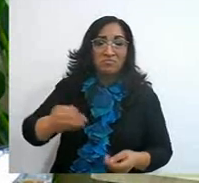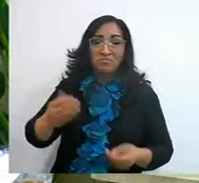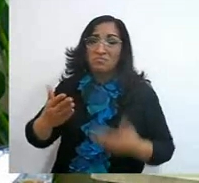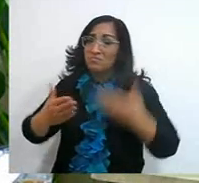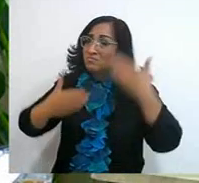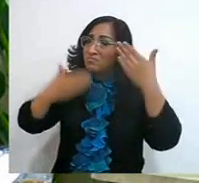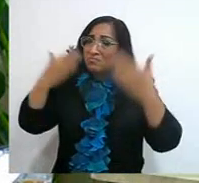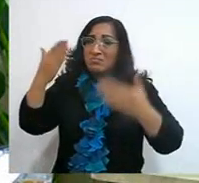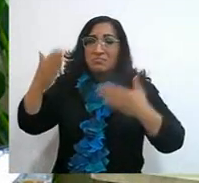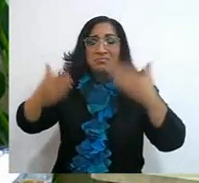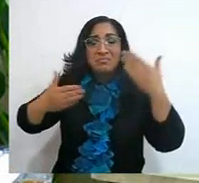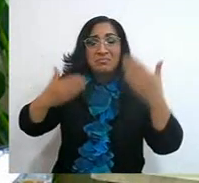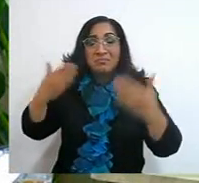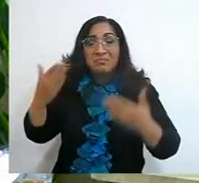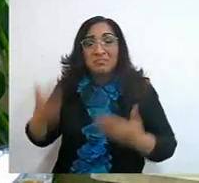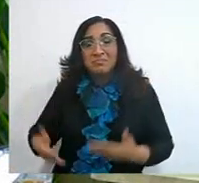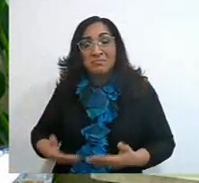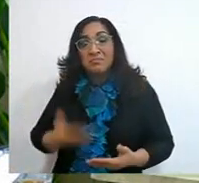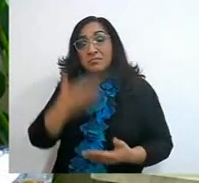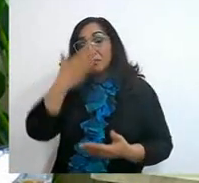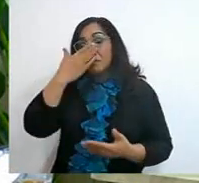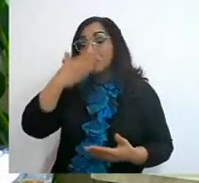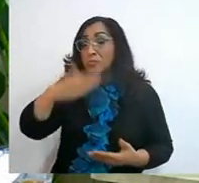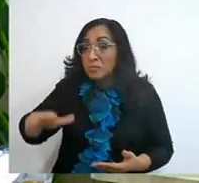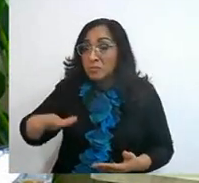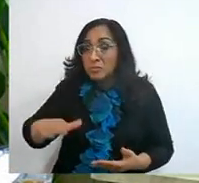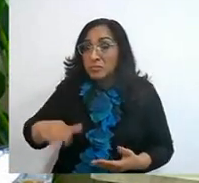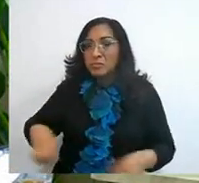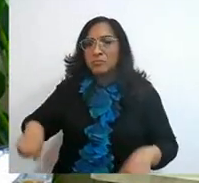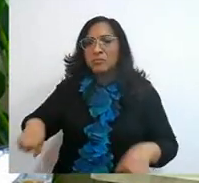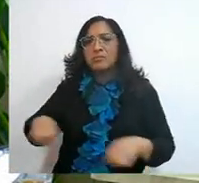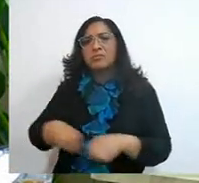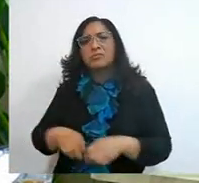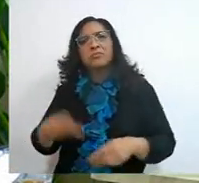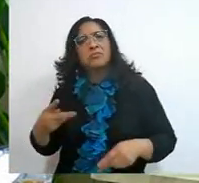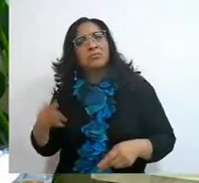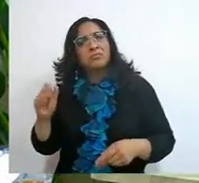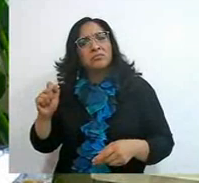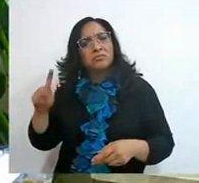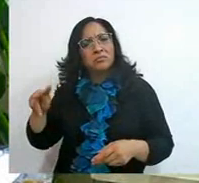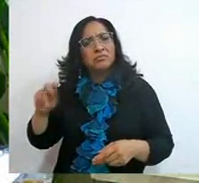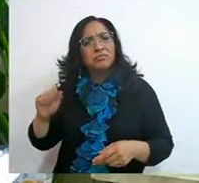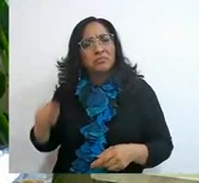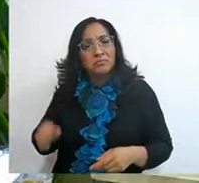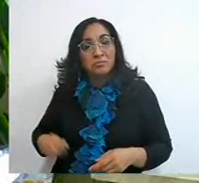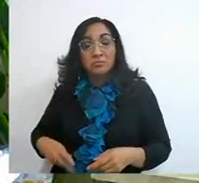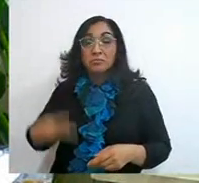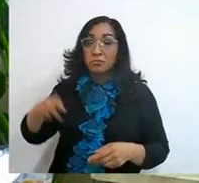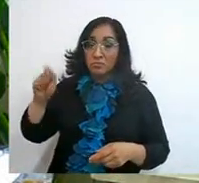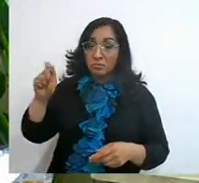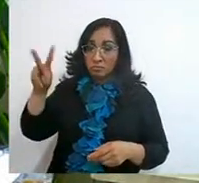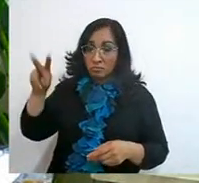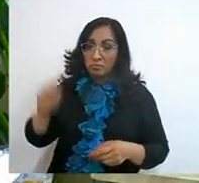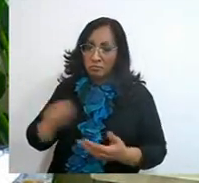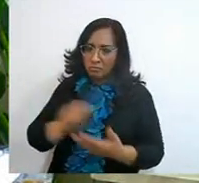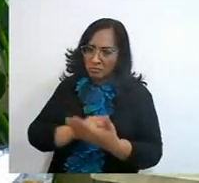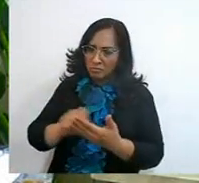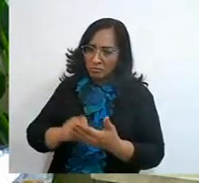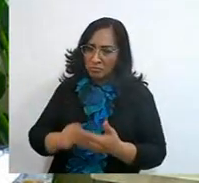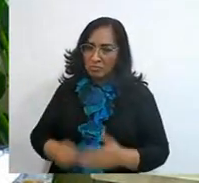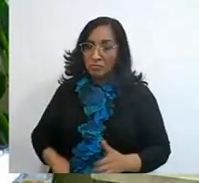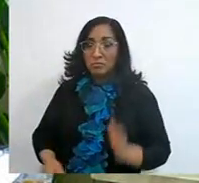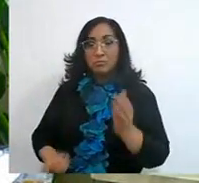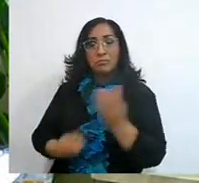aprender de los judíos como un Pablo, un Pedro, que escribieron el Nuevo